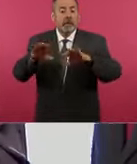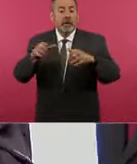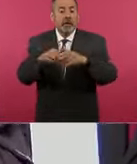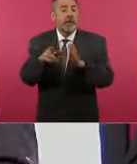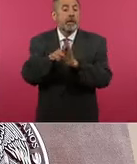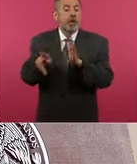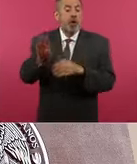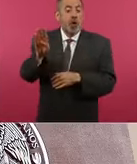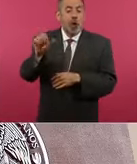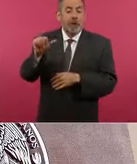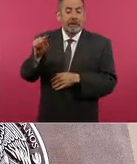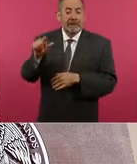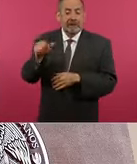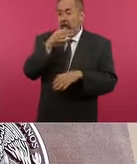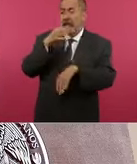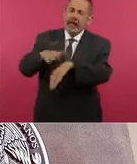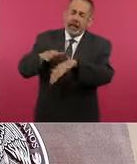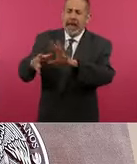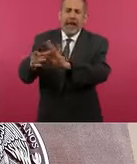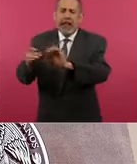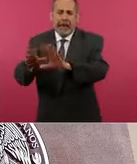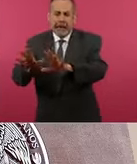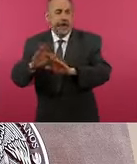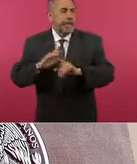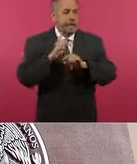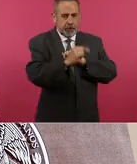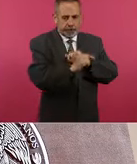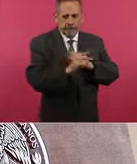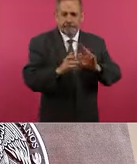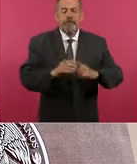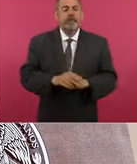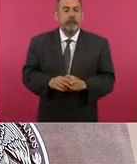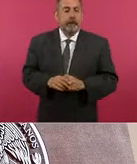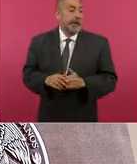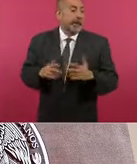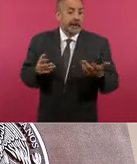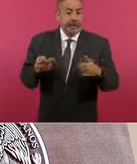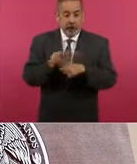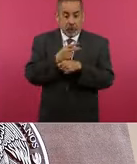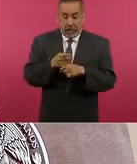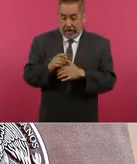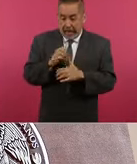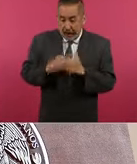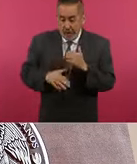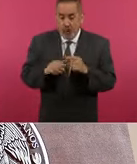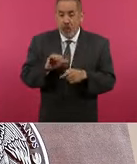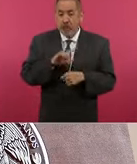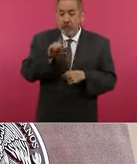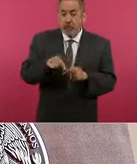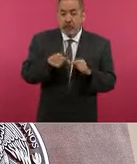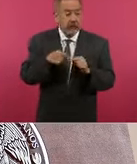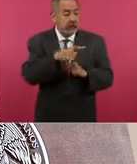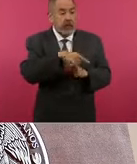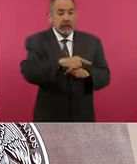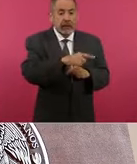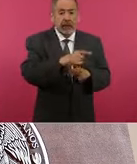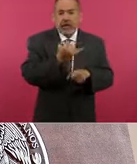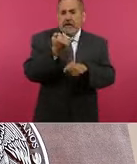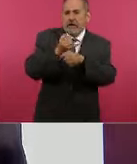fueron los hechos. Sin embargo, apenas terminaba la conferencia de prensa cuando comenzó la campaña de